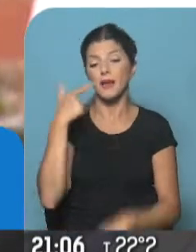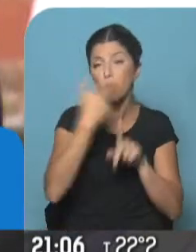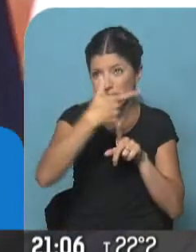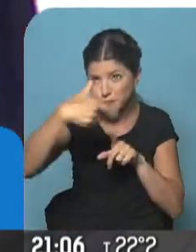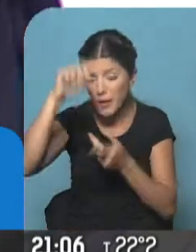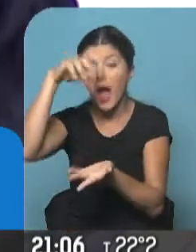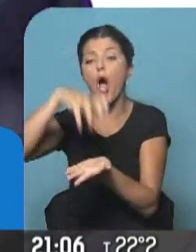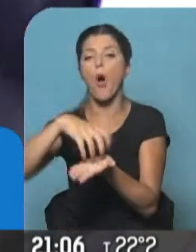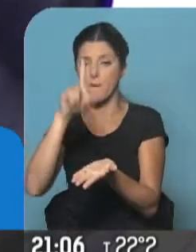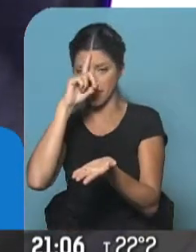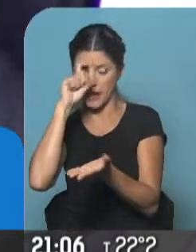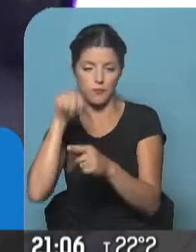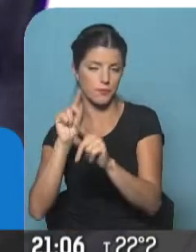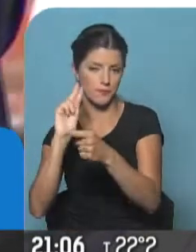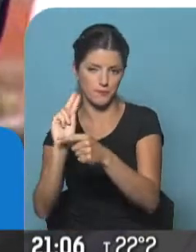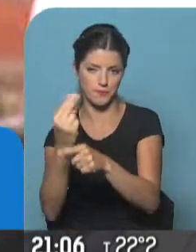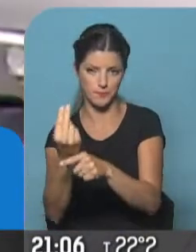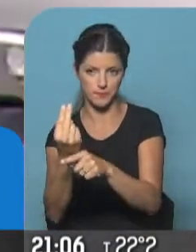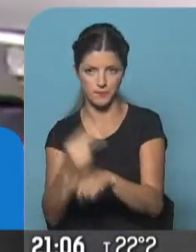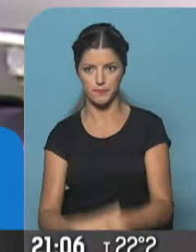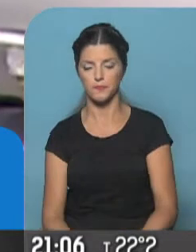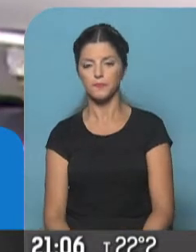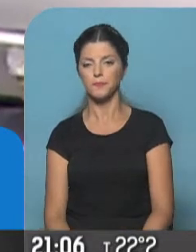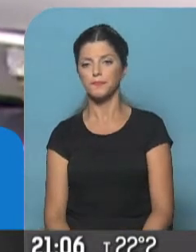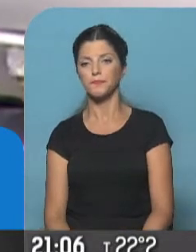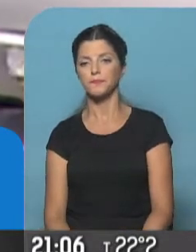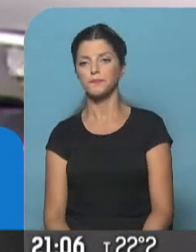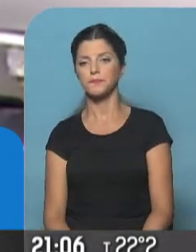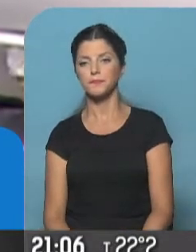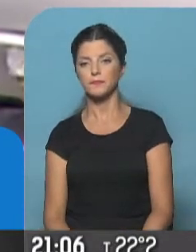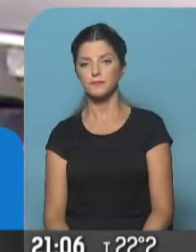Gonet, Abril fallece en el hospital de niños.